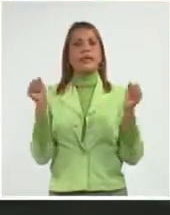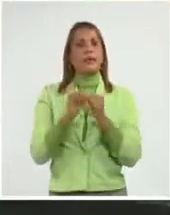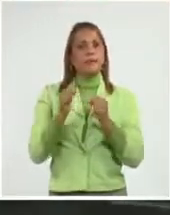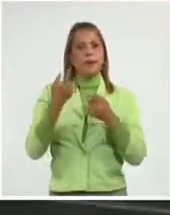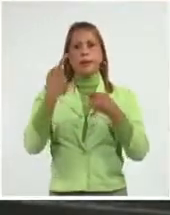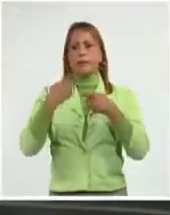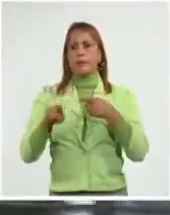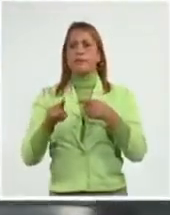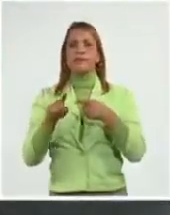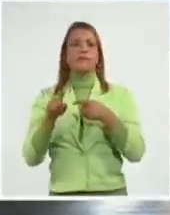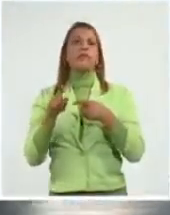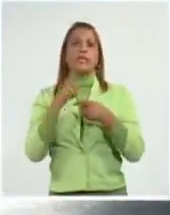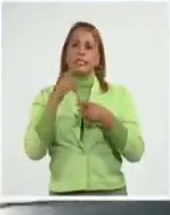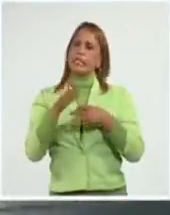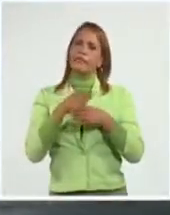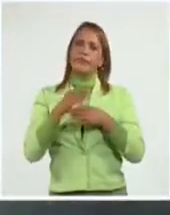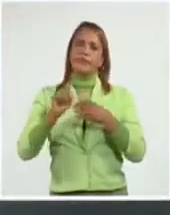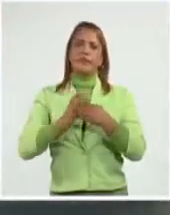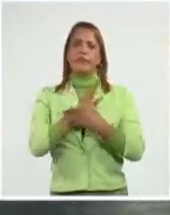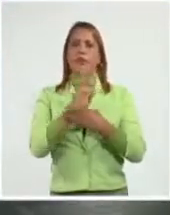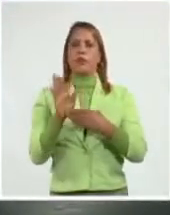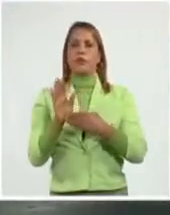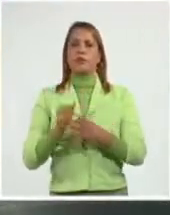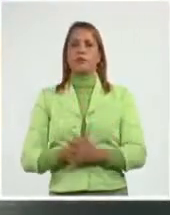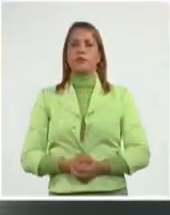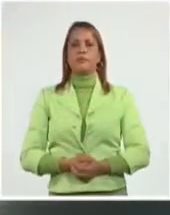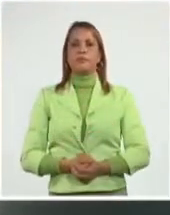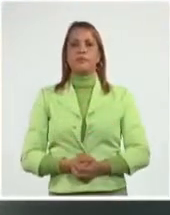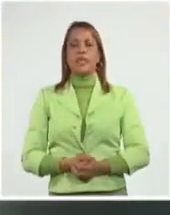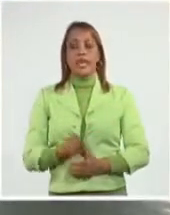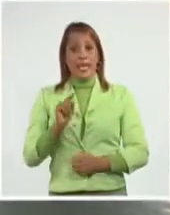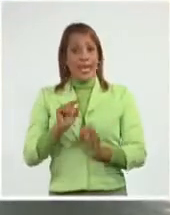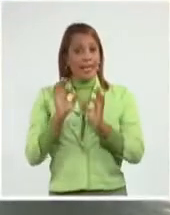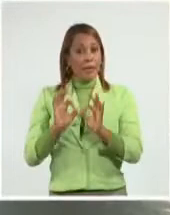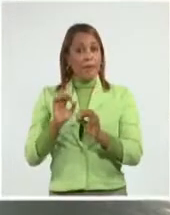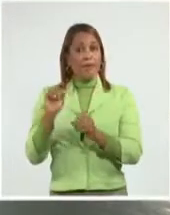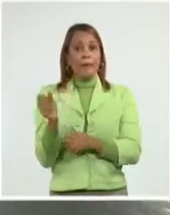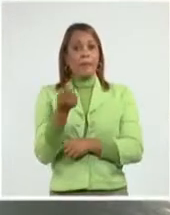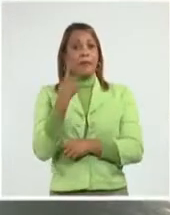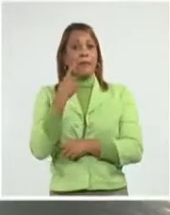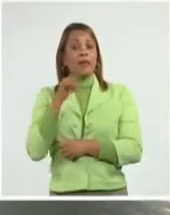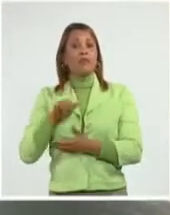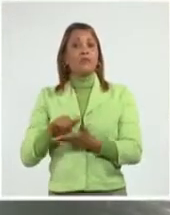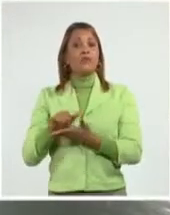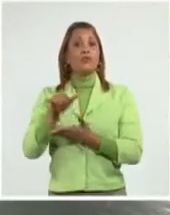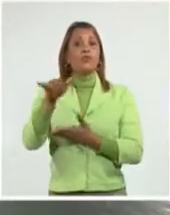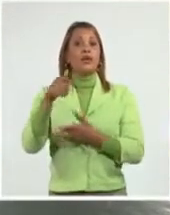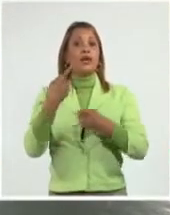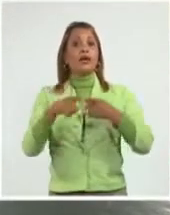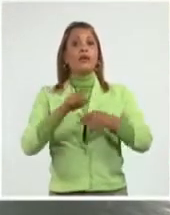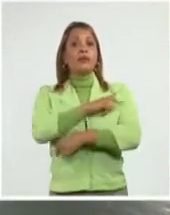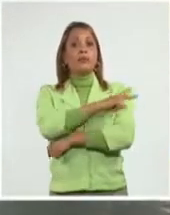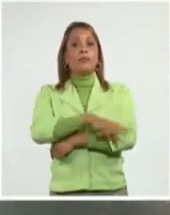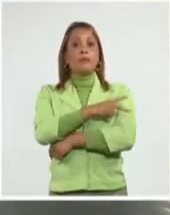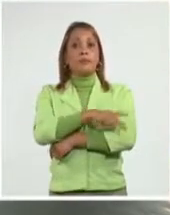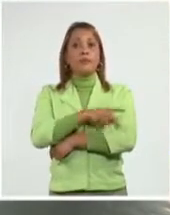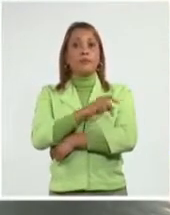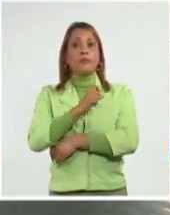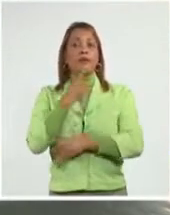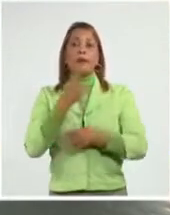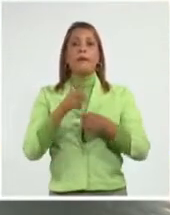Suite Generis y Majísimo. Esta sería nuestra primera gira a nivel nacional, o sea, Matanzas sería la